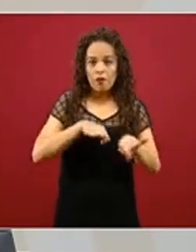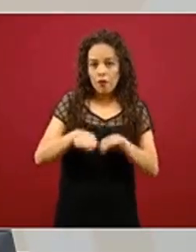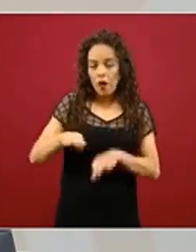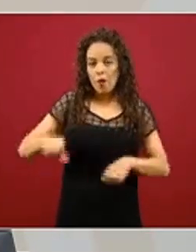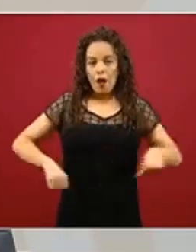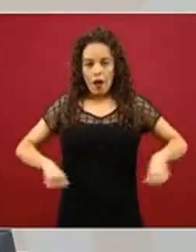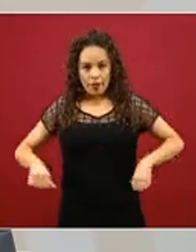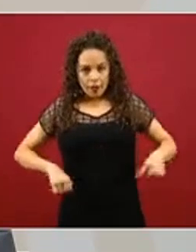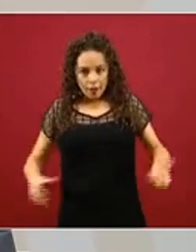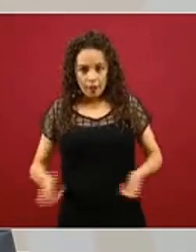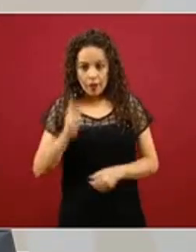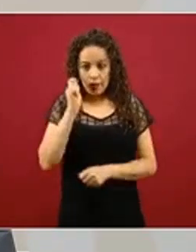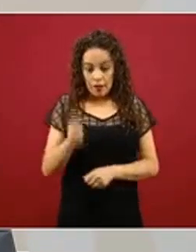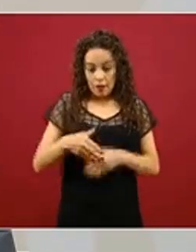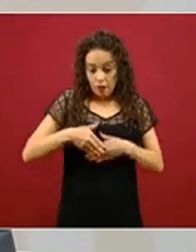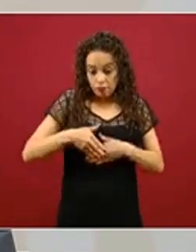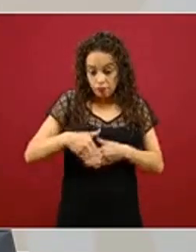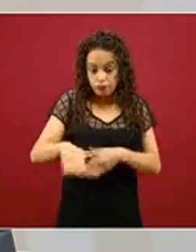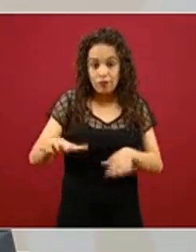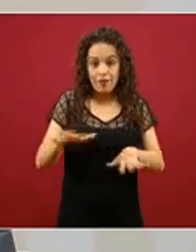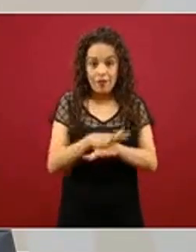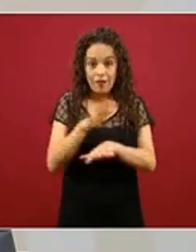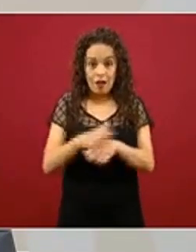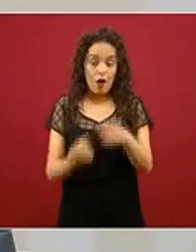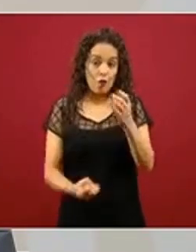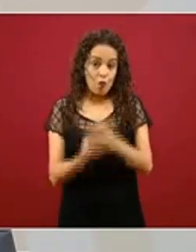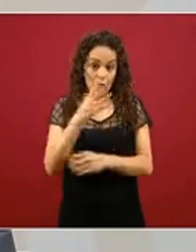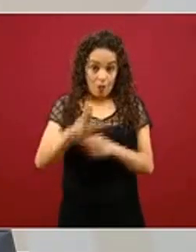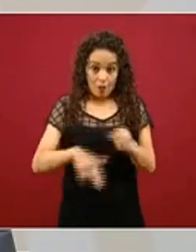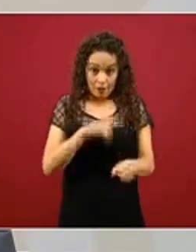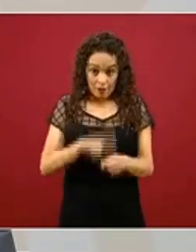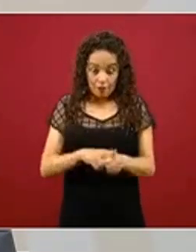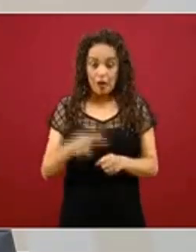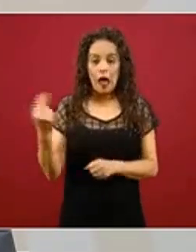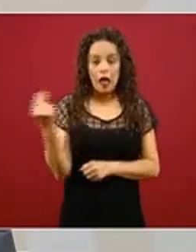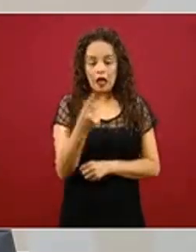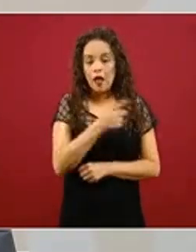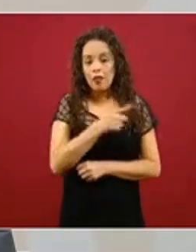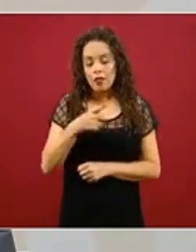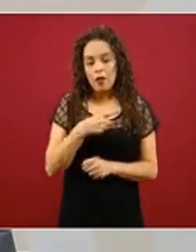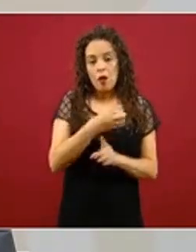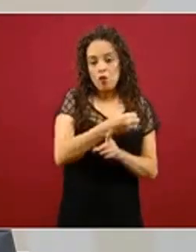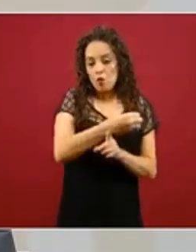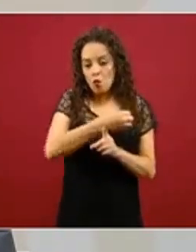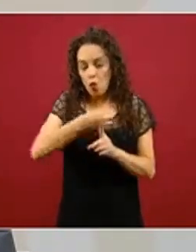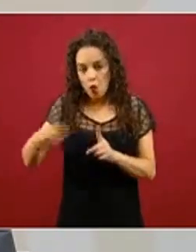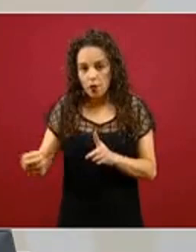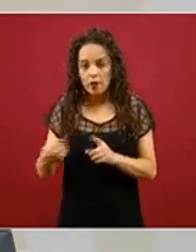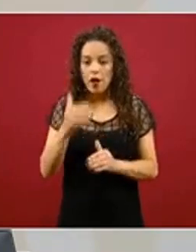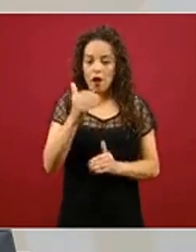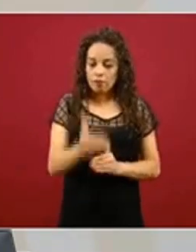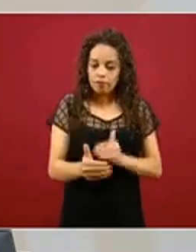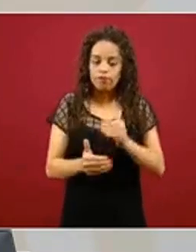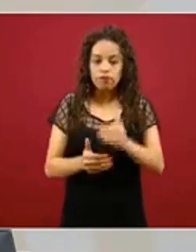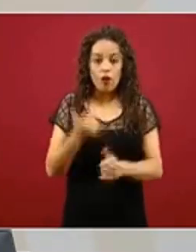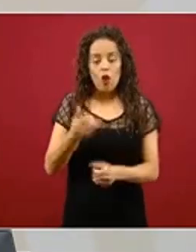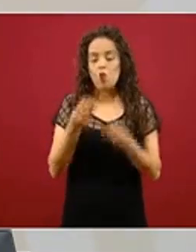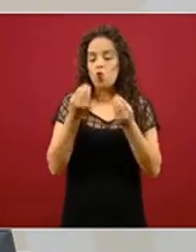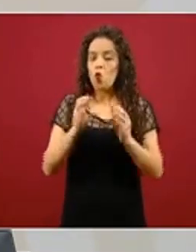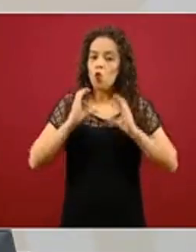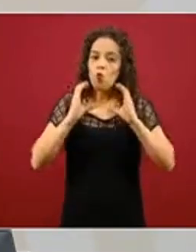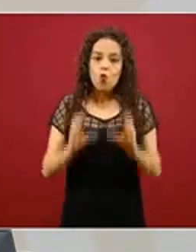este proceso de la nueva realidad, que lo hagamos de una manera ordenada, progresiva y